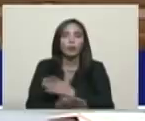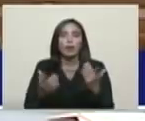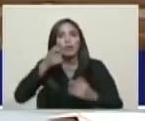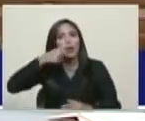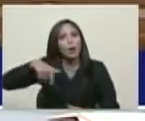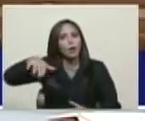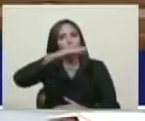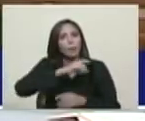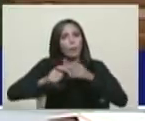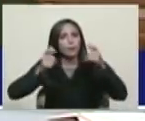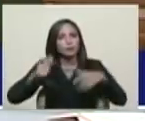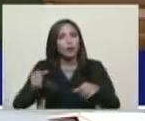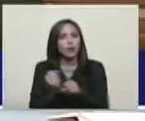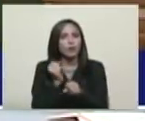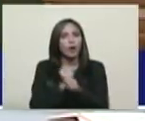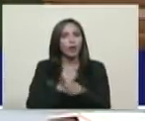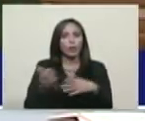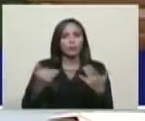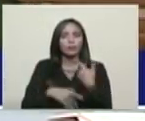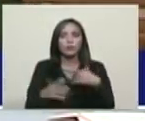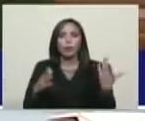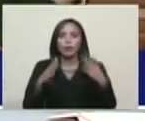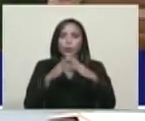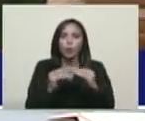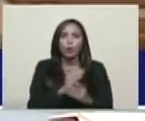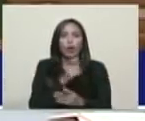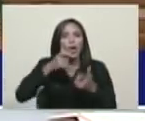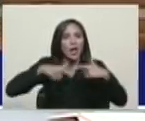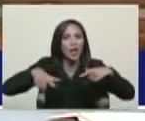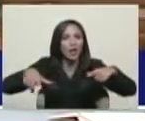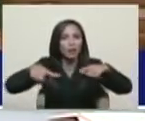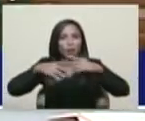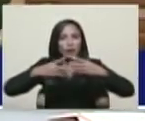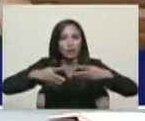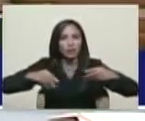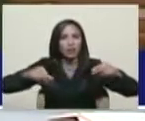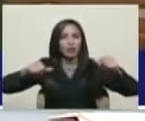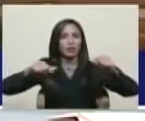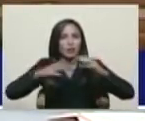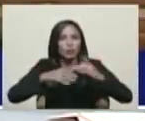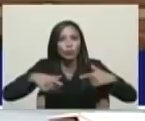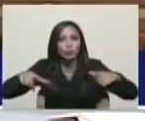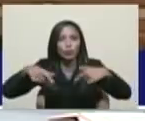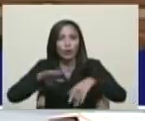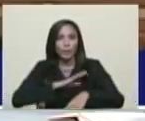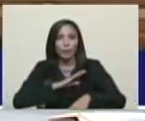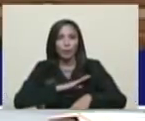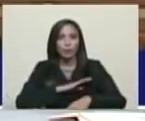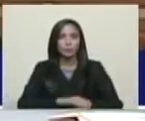campo. Hay que regularizar la entrega de las tierras, la democratización de las tierras,